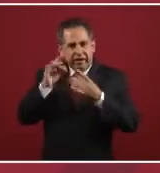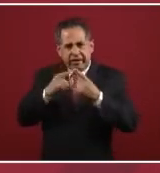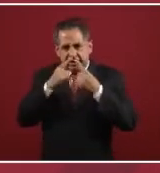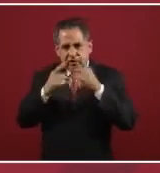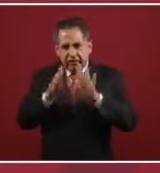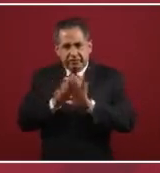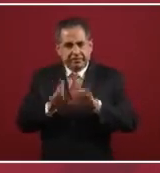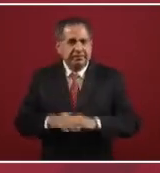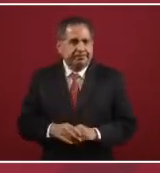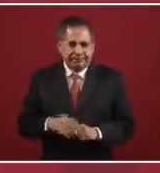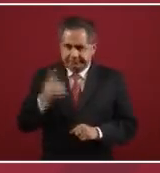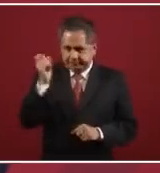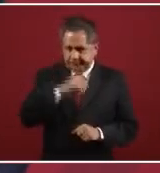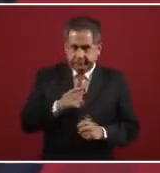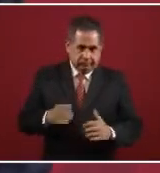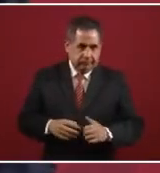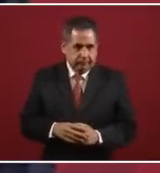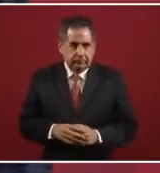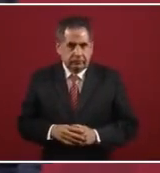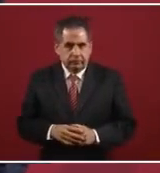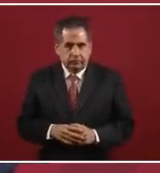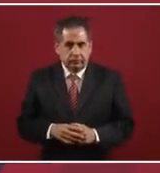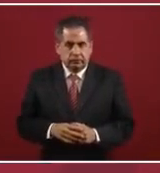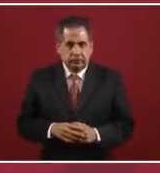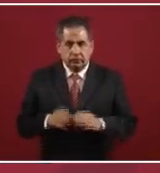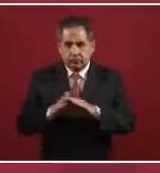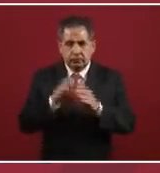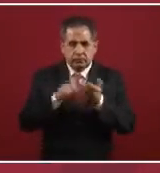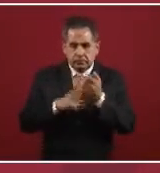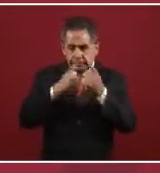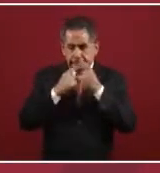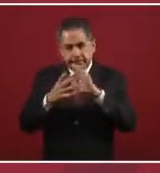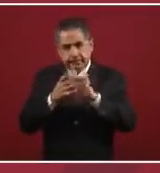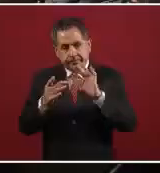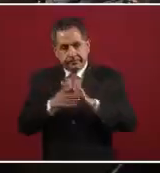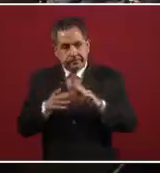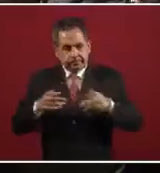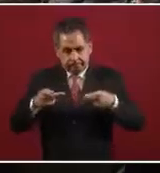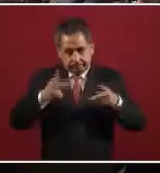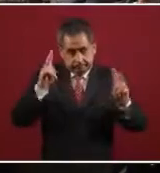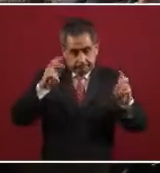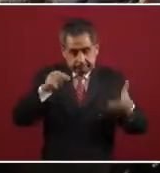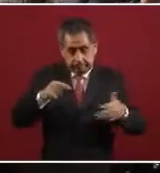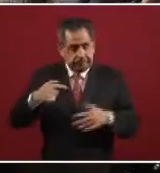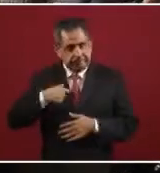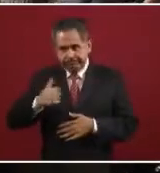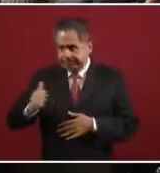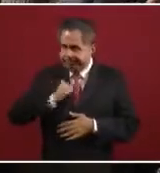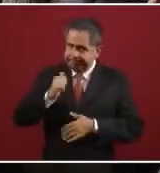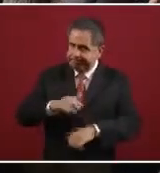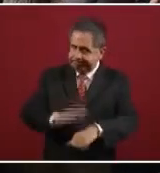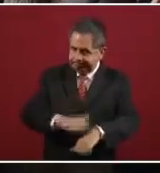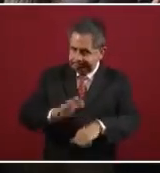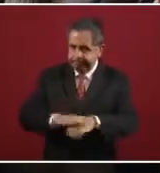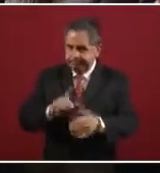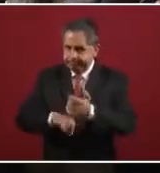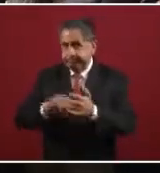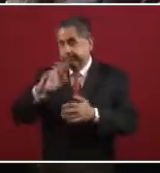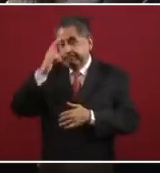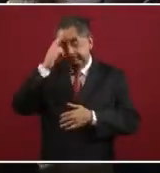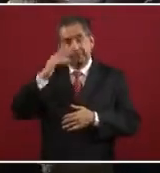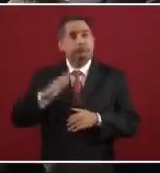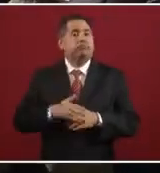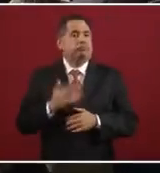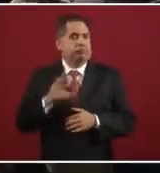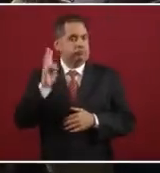Por eso cada vez que sale un tema de estos, aprovecho para recordar, porque de